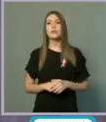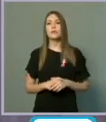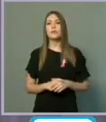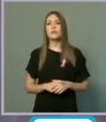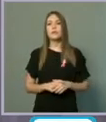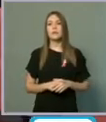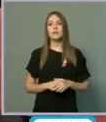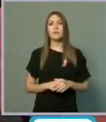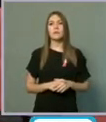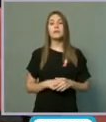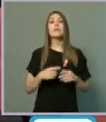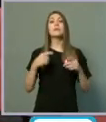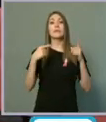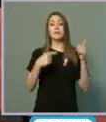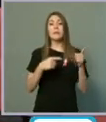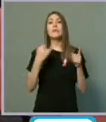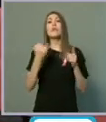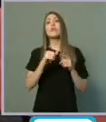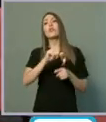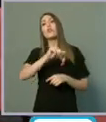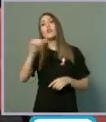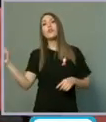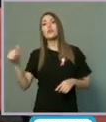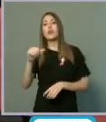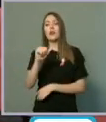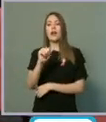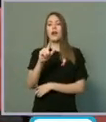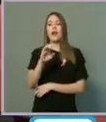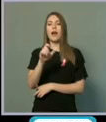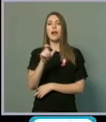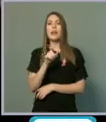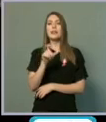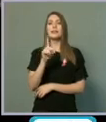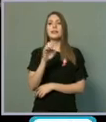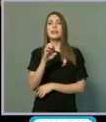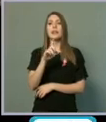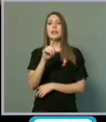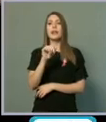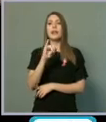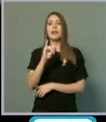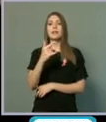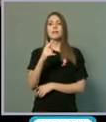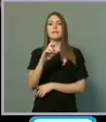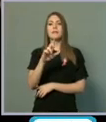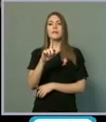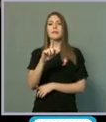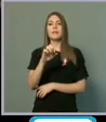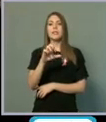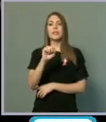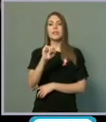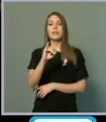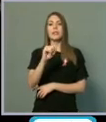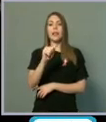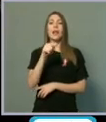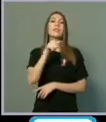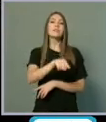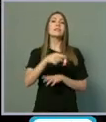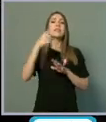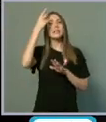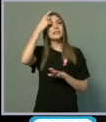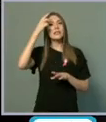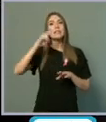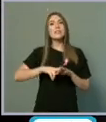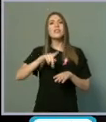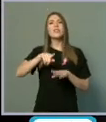extremo. Alex de la Iglesia, un director tremendamente divertido. El Día de la Bestia. El Día de la Bestia